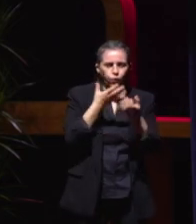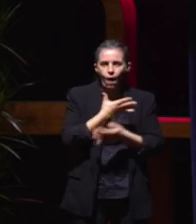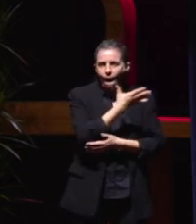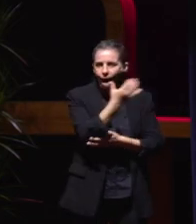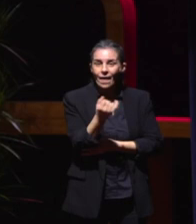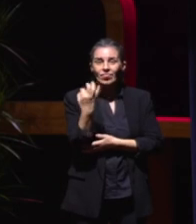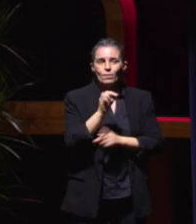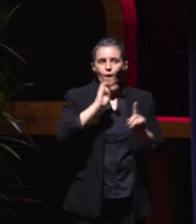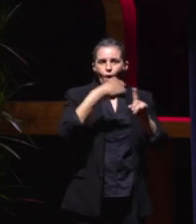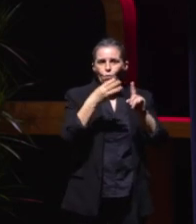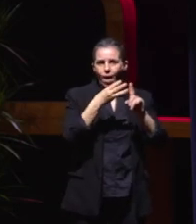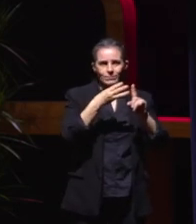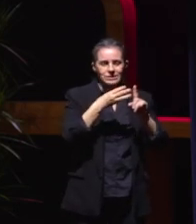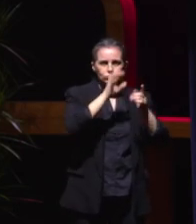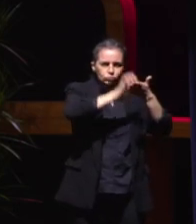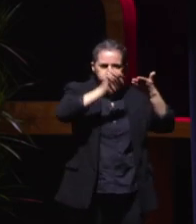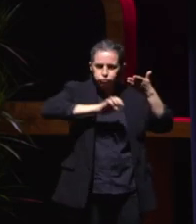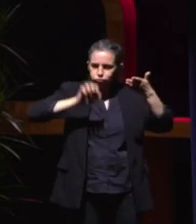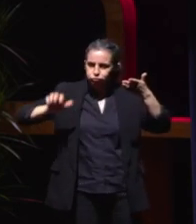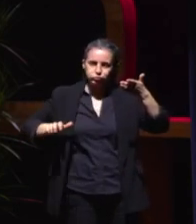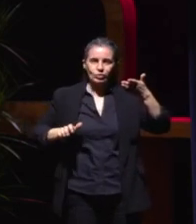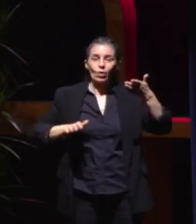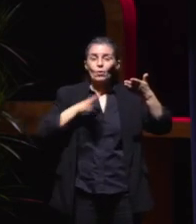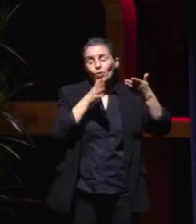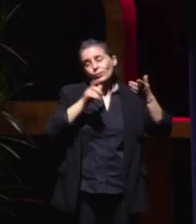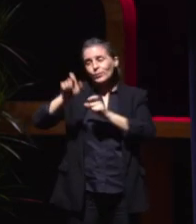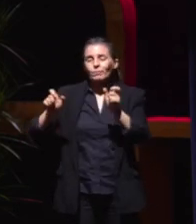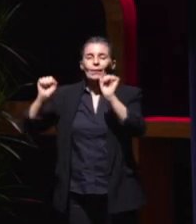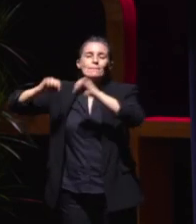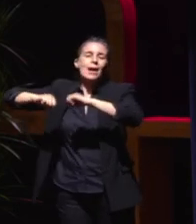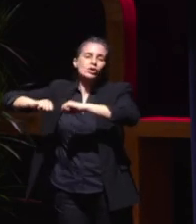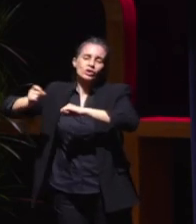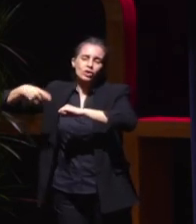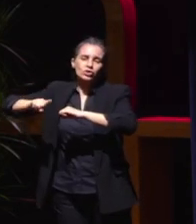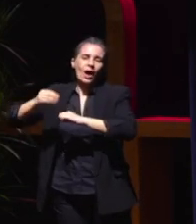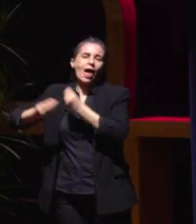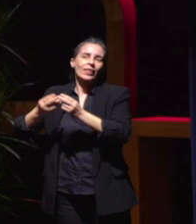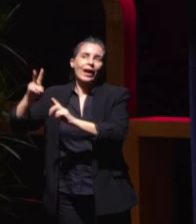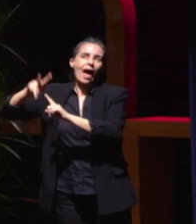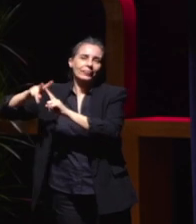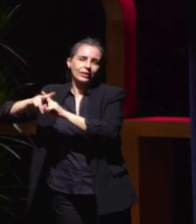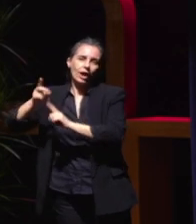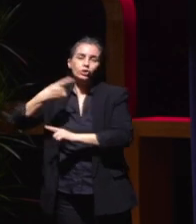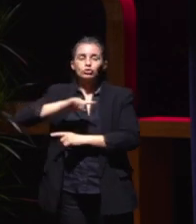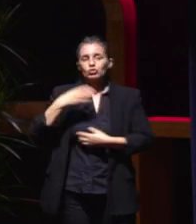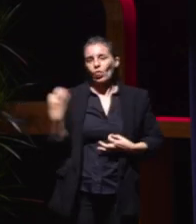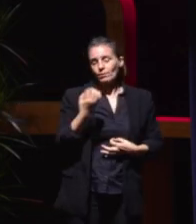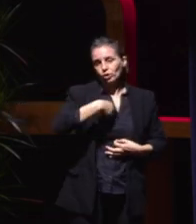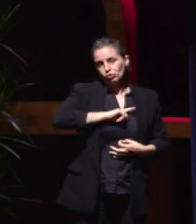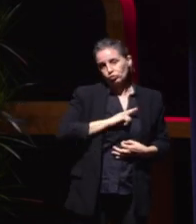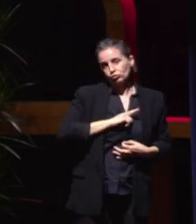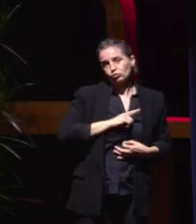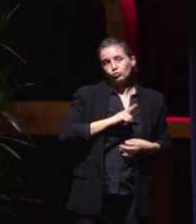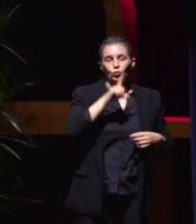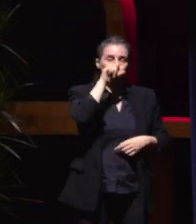los hermanos mayores estaban haciendo la antena y nosotras teníamos que hacer las webs el Twitter el Instagram claro chavales Mientras